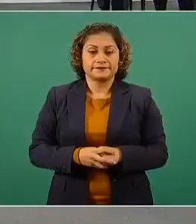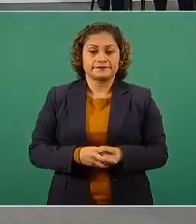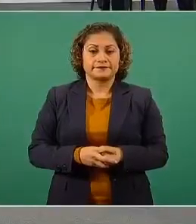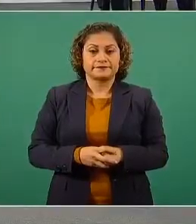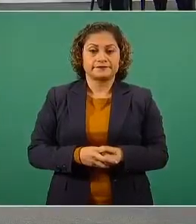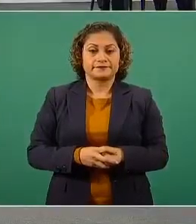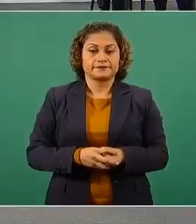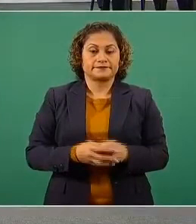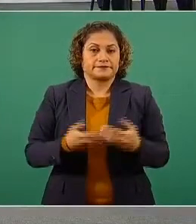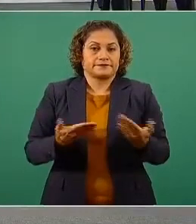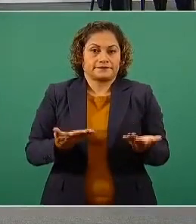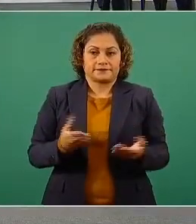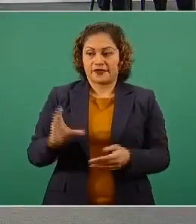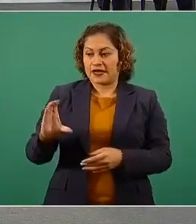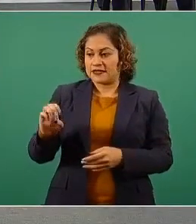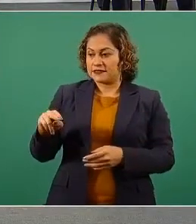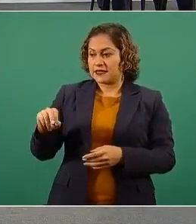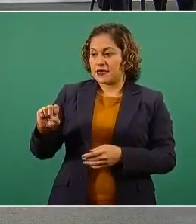Si el SENACE